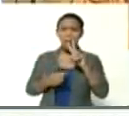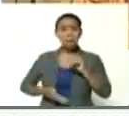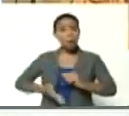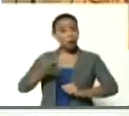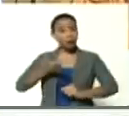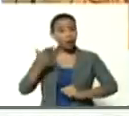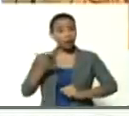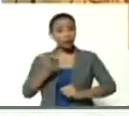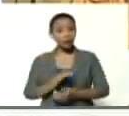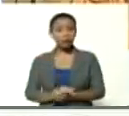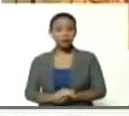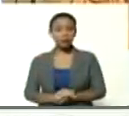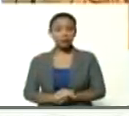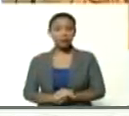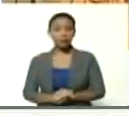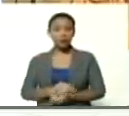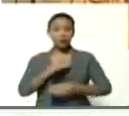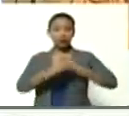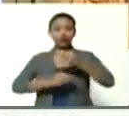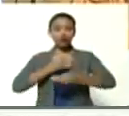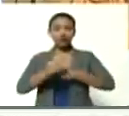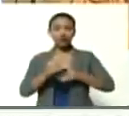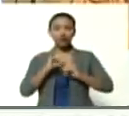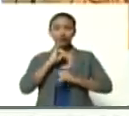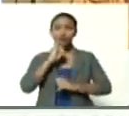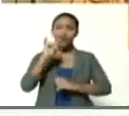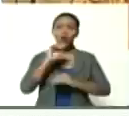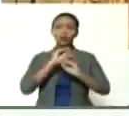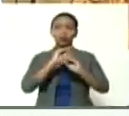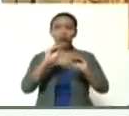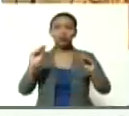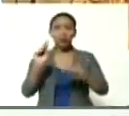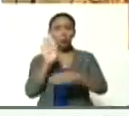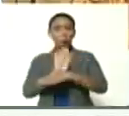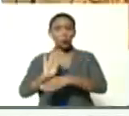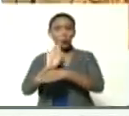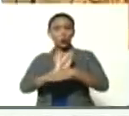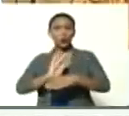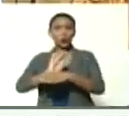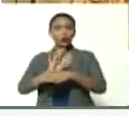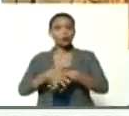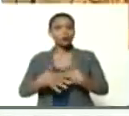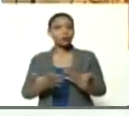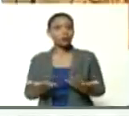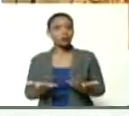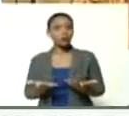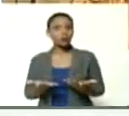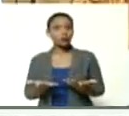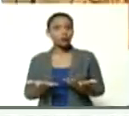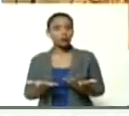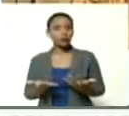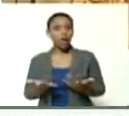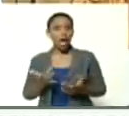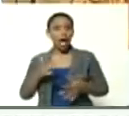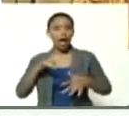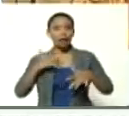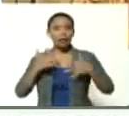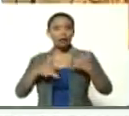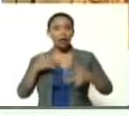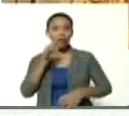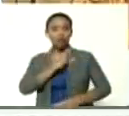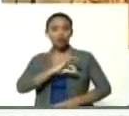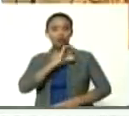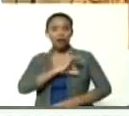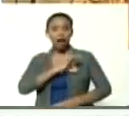que hiciera estos anuncios para proteger a los actores económicos,